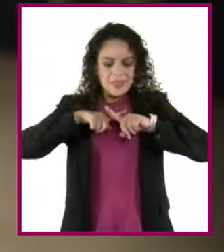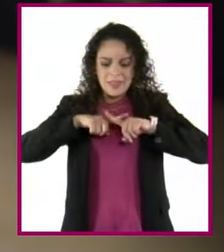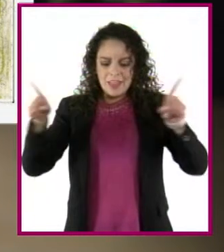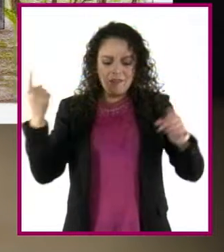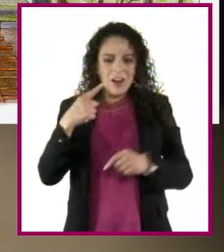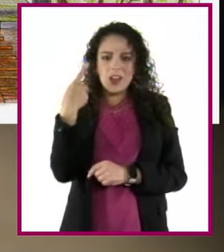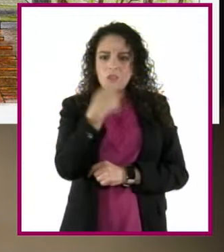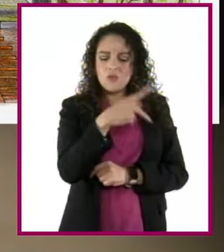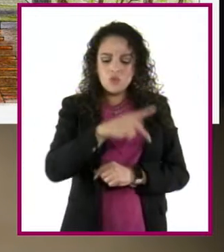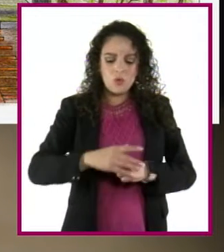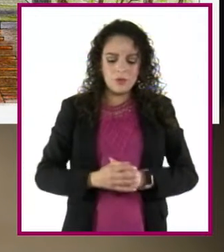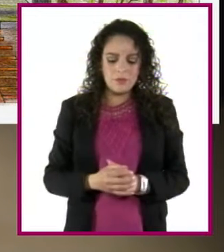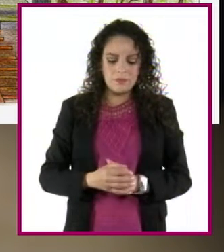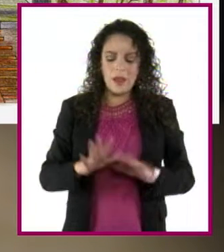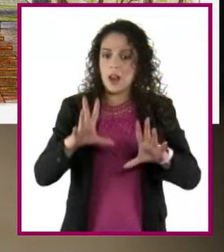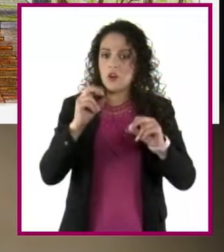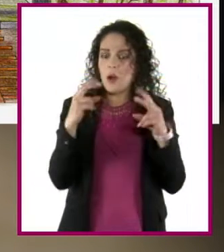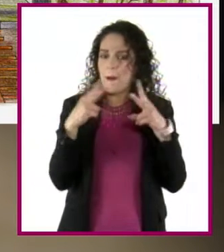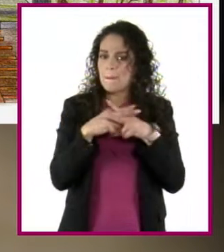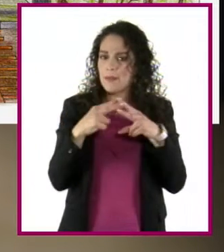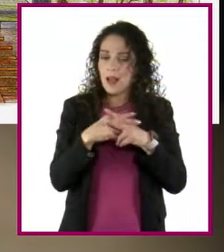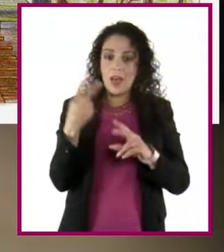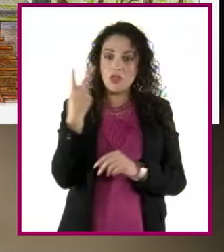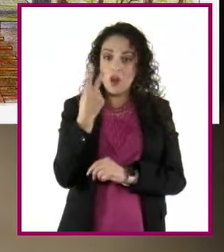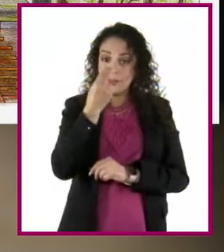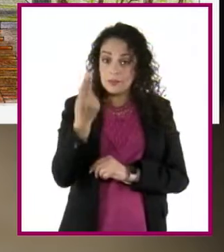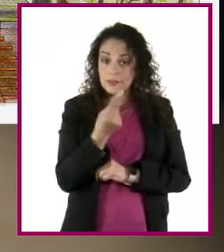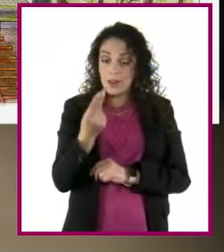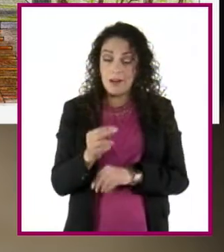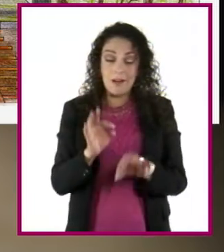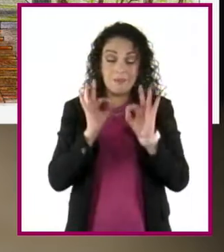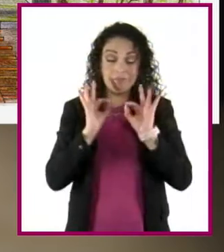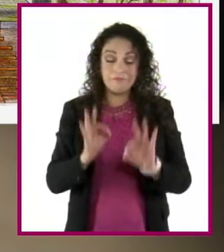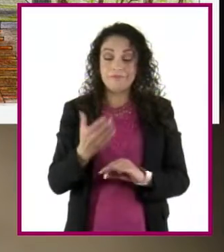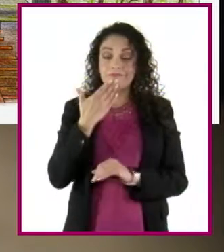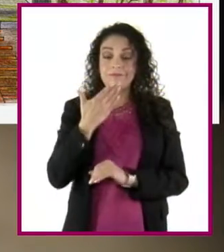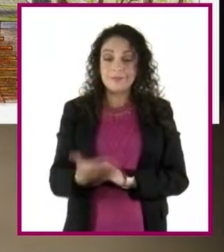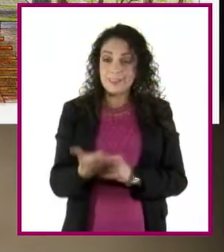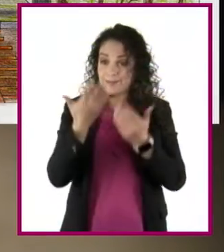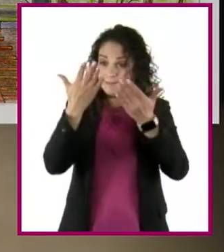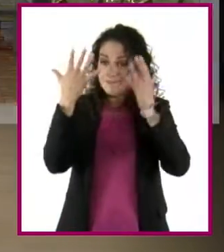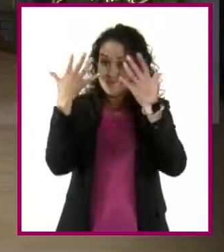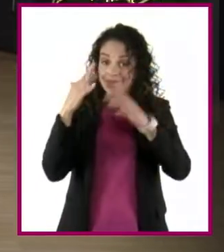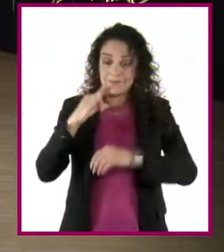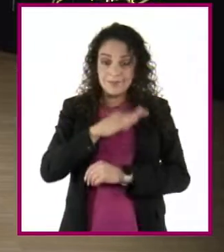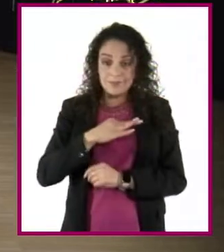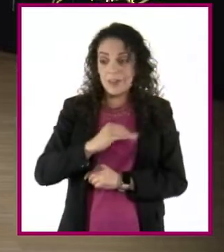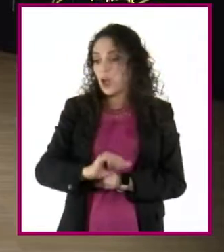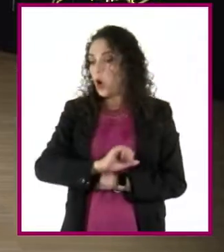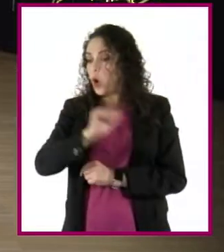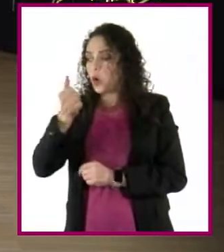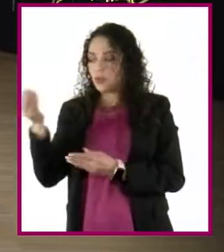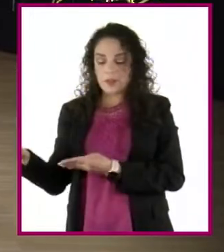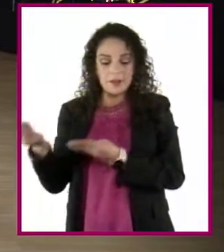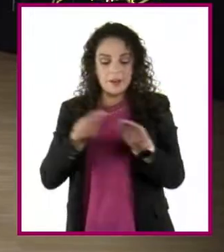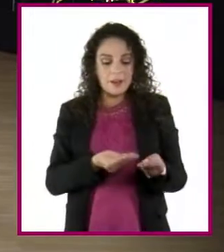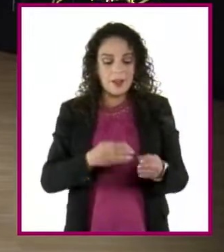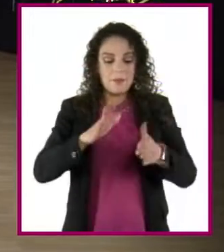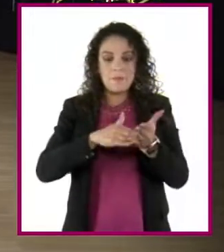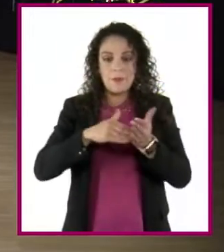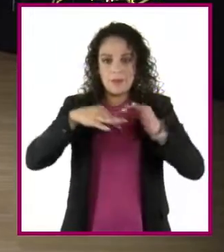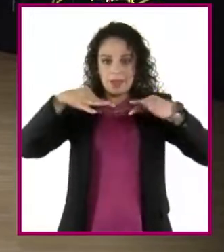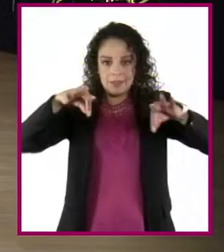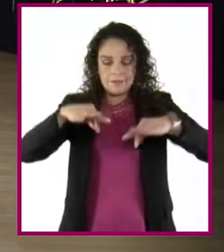tuyo, mira. Chicos, no se peleen. Sus 2 dibujos están muy bien. Los felicito. Agarren otra hoja. Otra hoja. A ver, otra hoja.